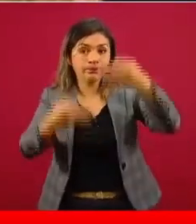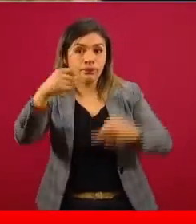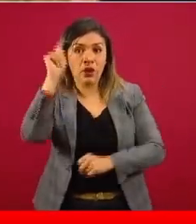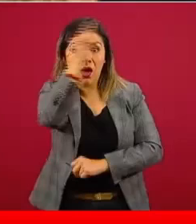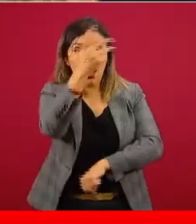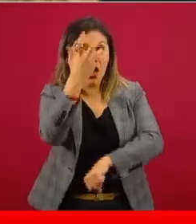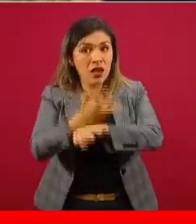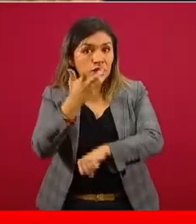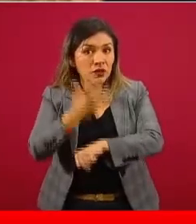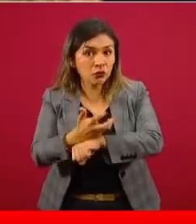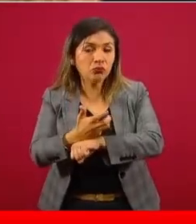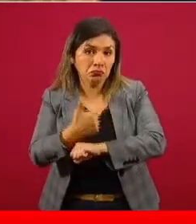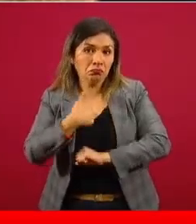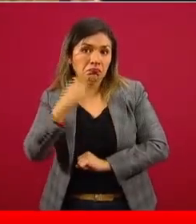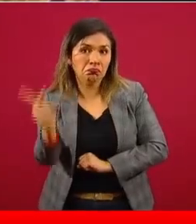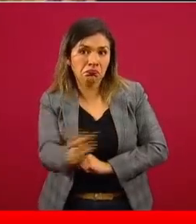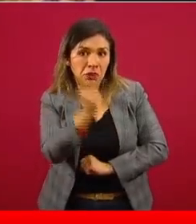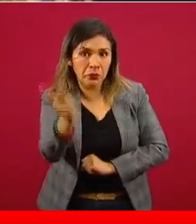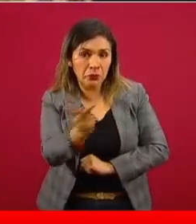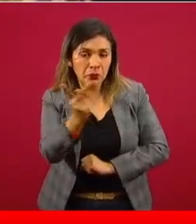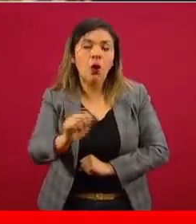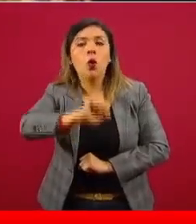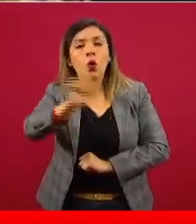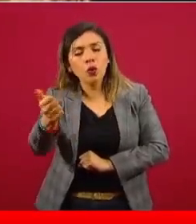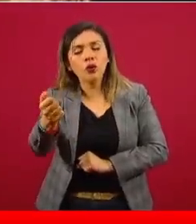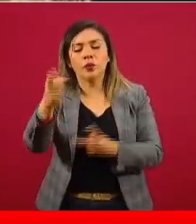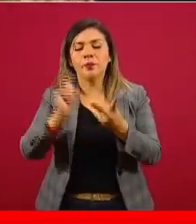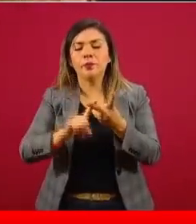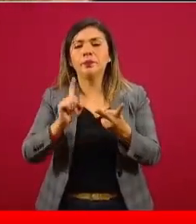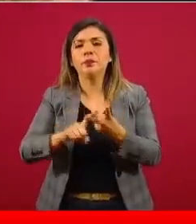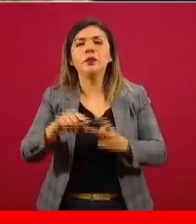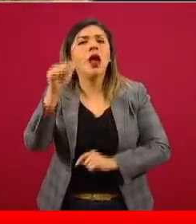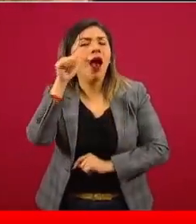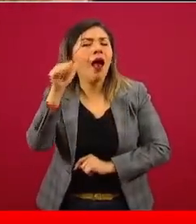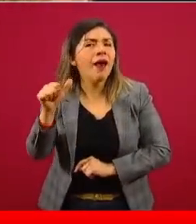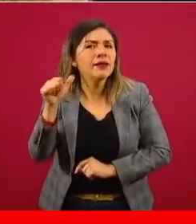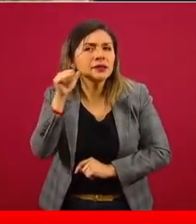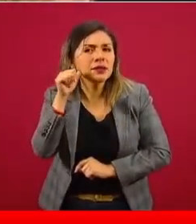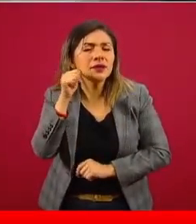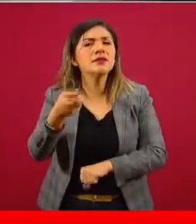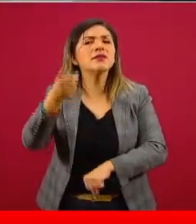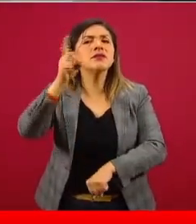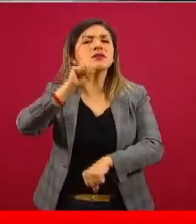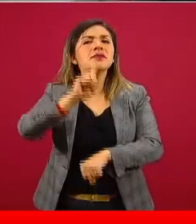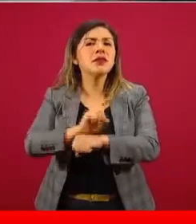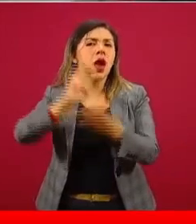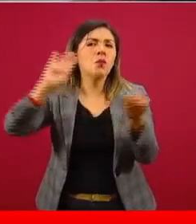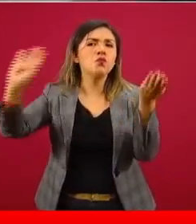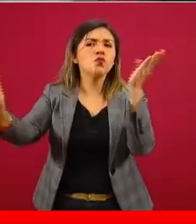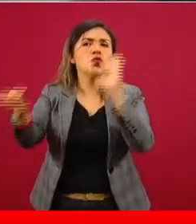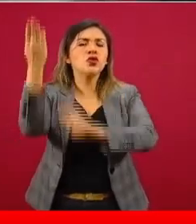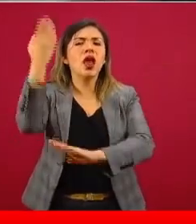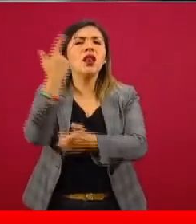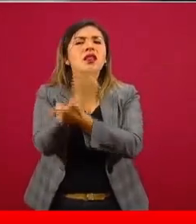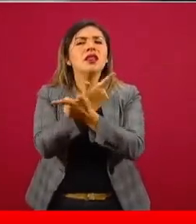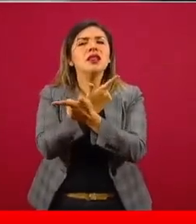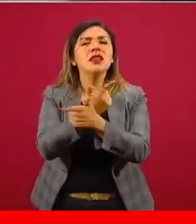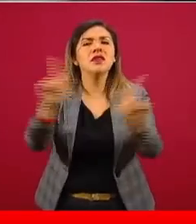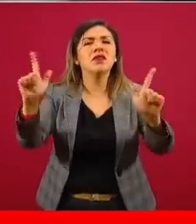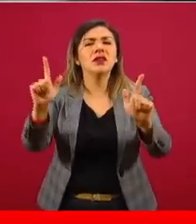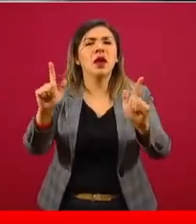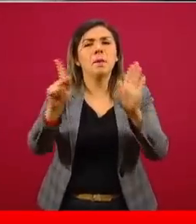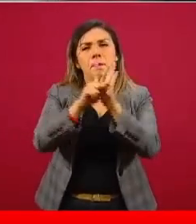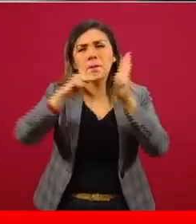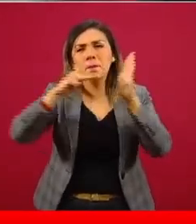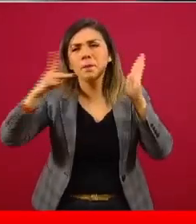Unidos. Esa sería mi primera pregunta. Y la segunda pregunta, ayer fue el Día Mundial de la Libertad de